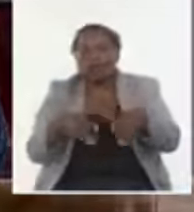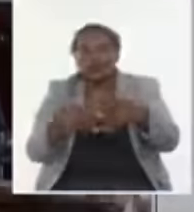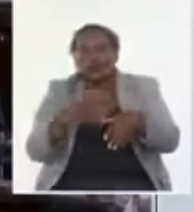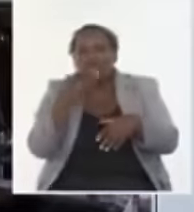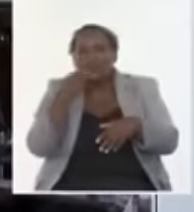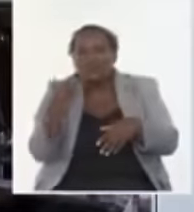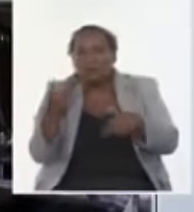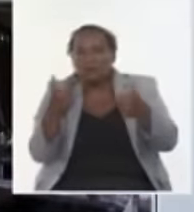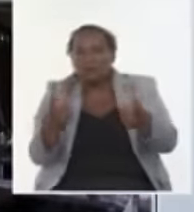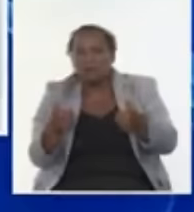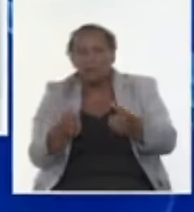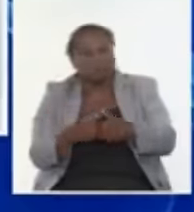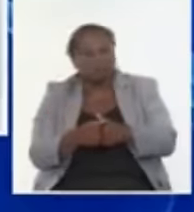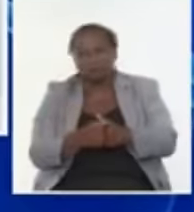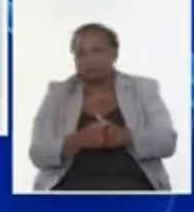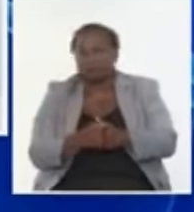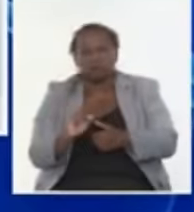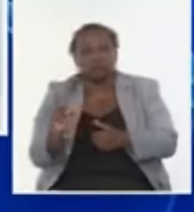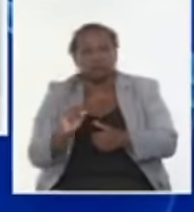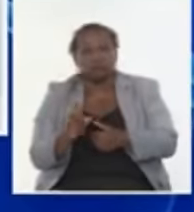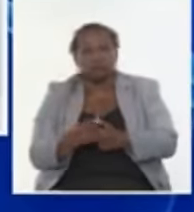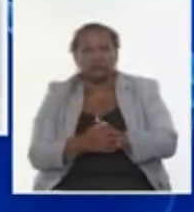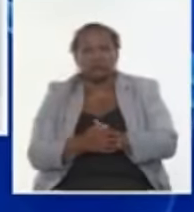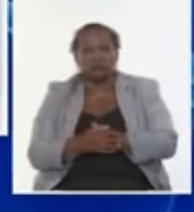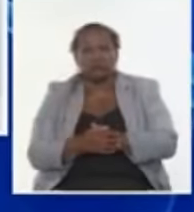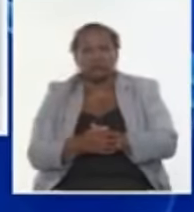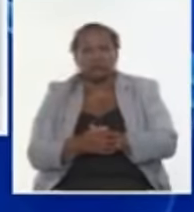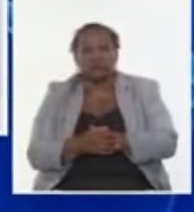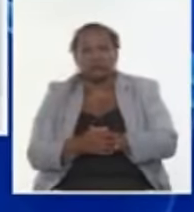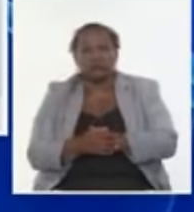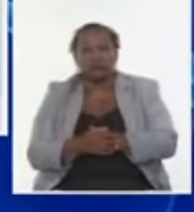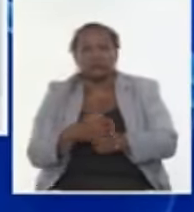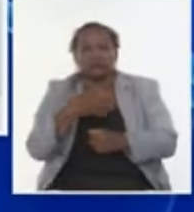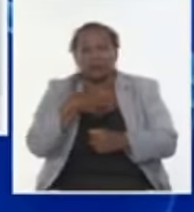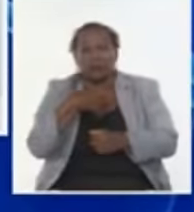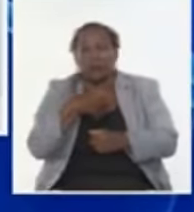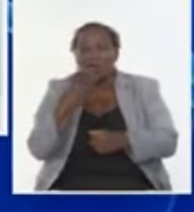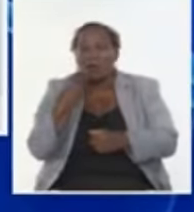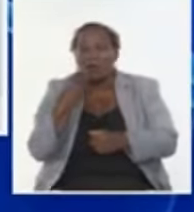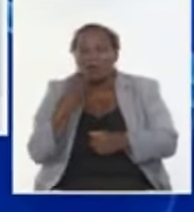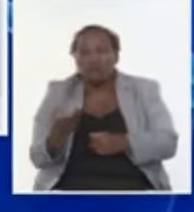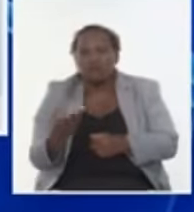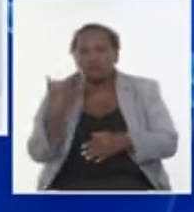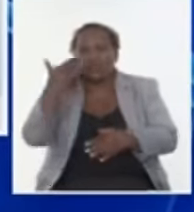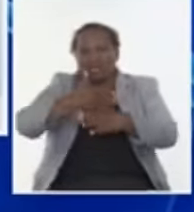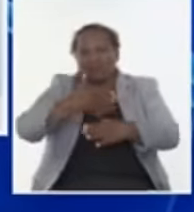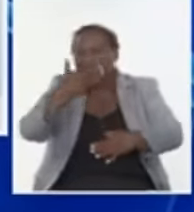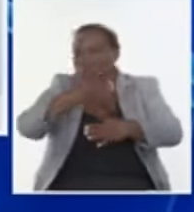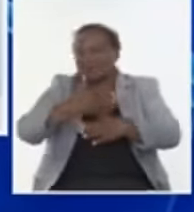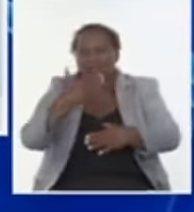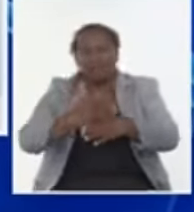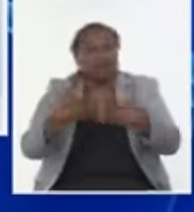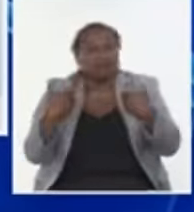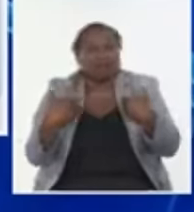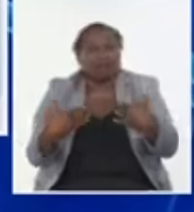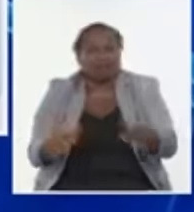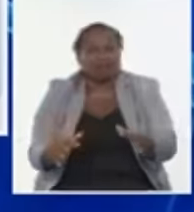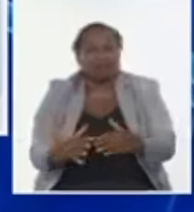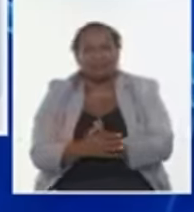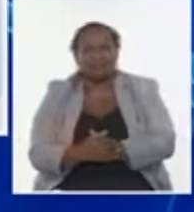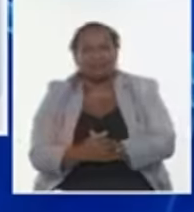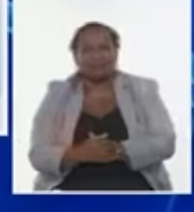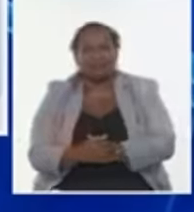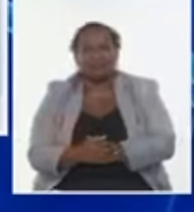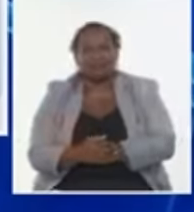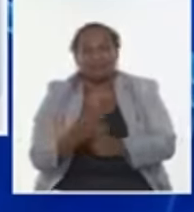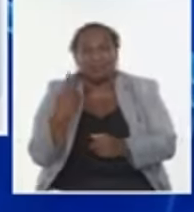la demanda. Existieron muchos impedimentos y limitaciones. Una de las cuestiones, para ser